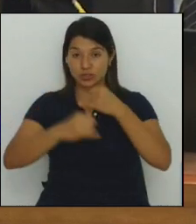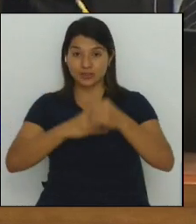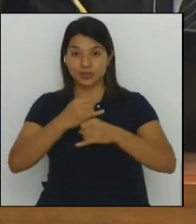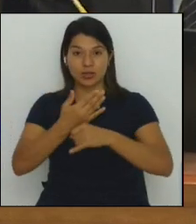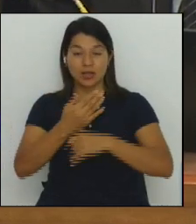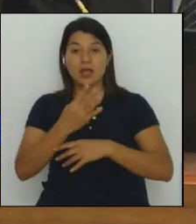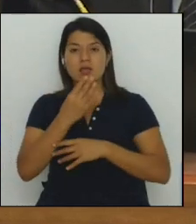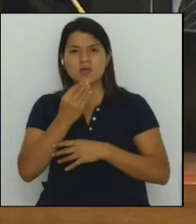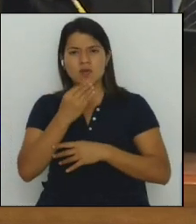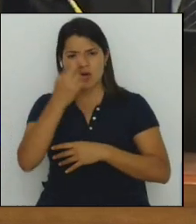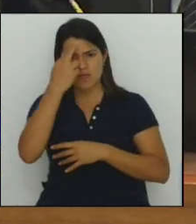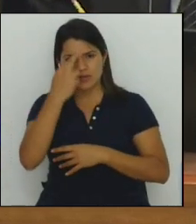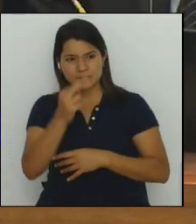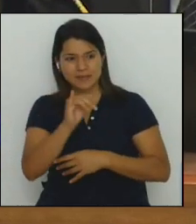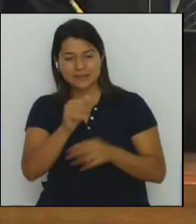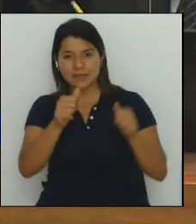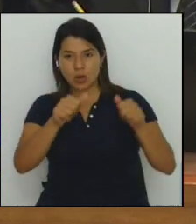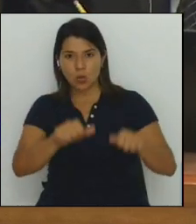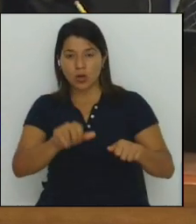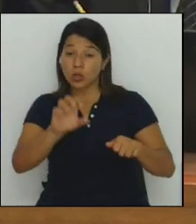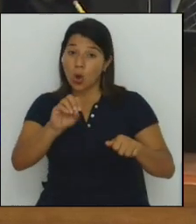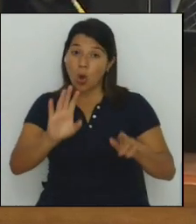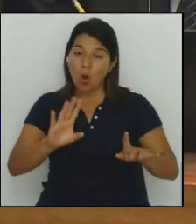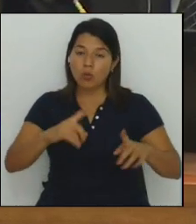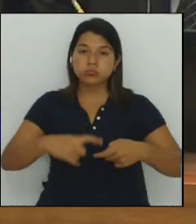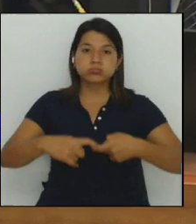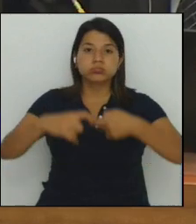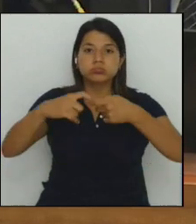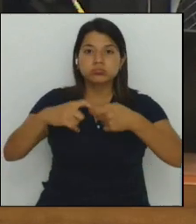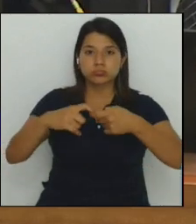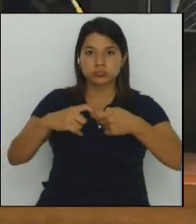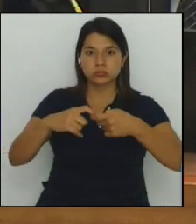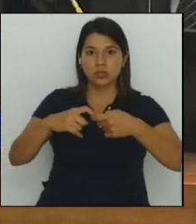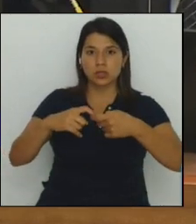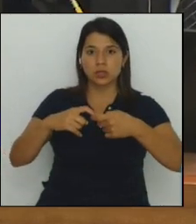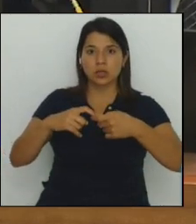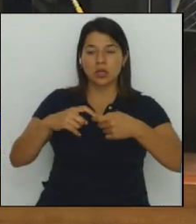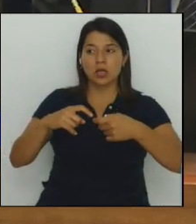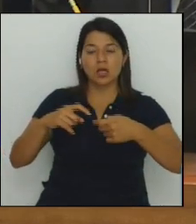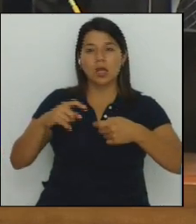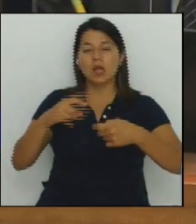resoluciones o que se suspenda la pertenencia de Israel a la ONU.